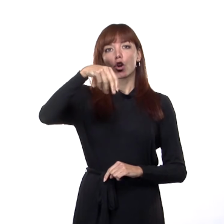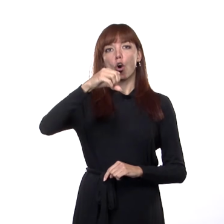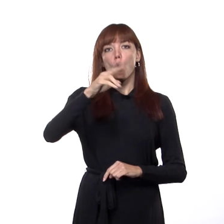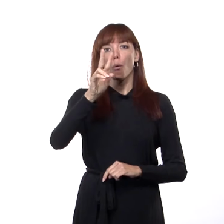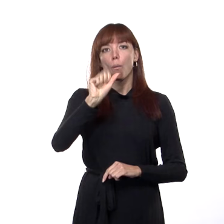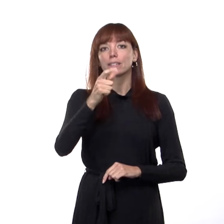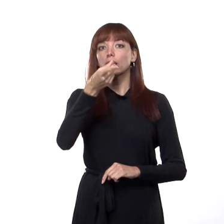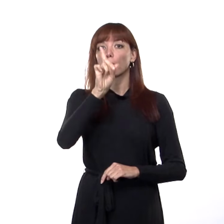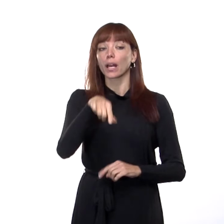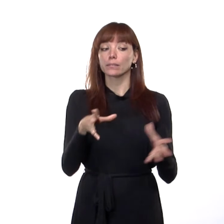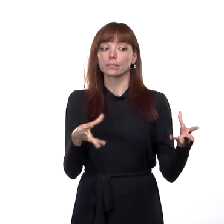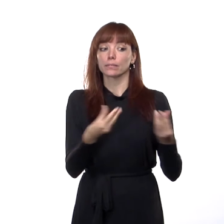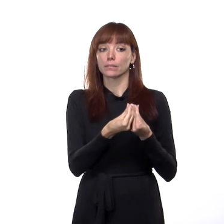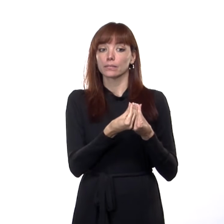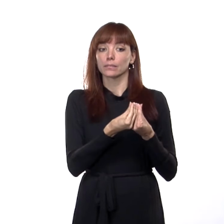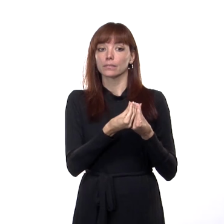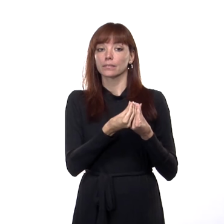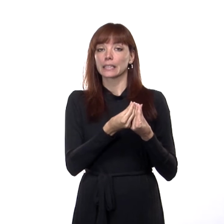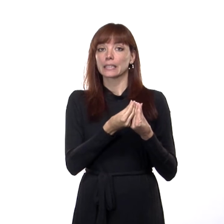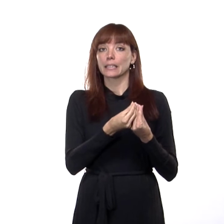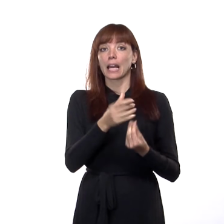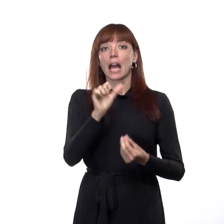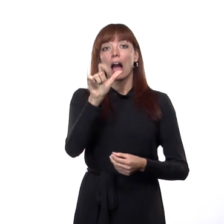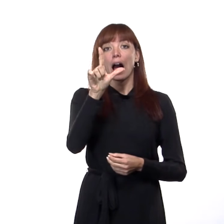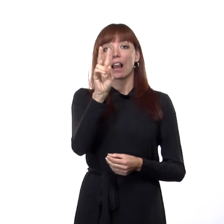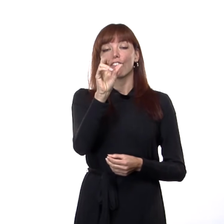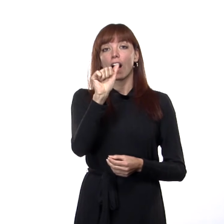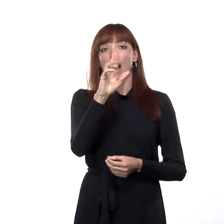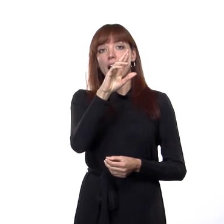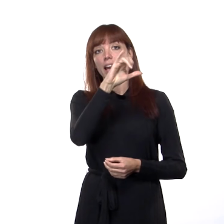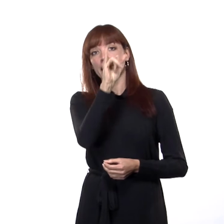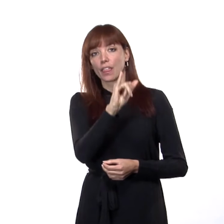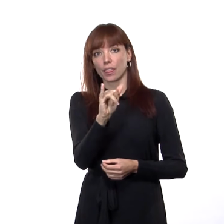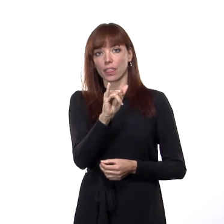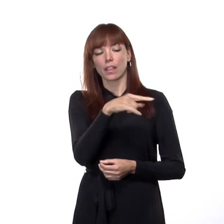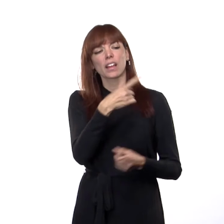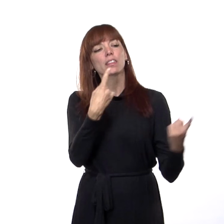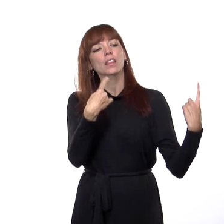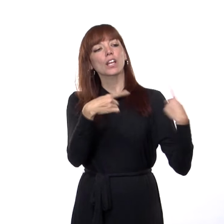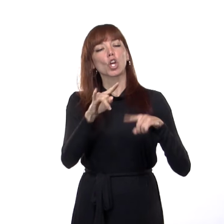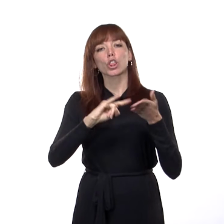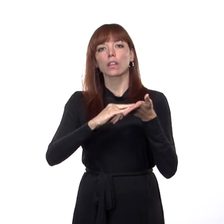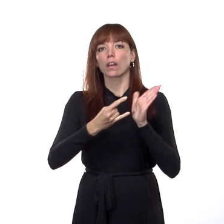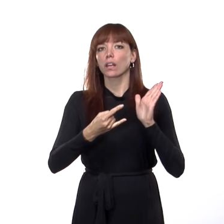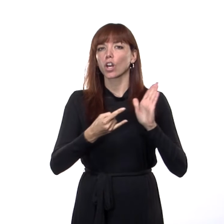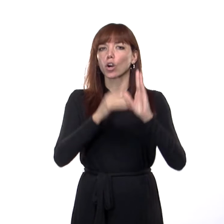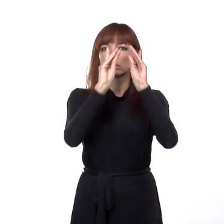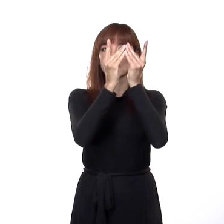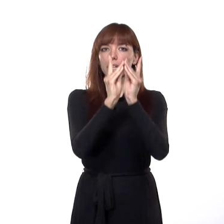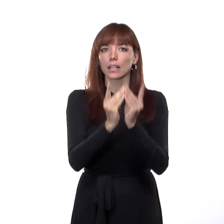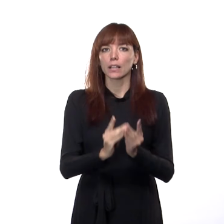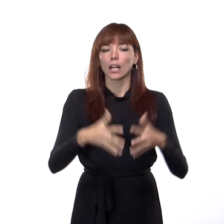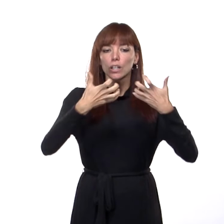como nosotros a ignacio álvarez que es el director técnico automatización y digitalización